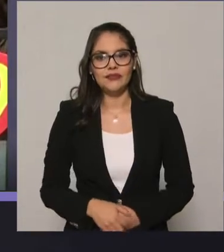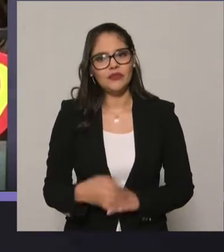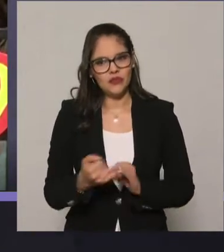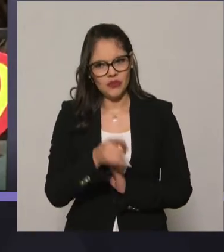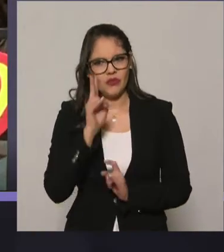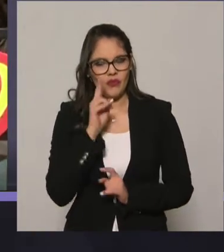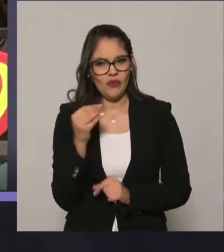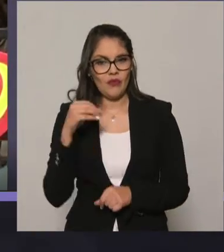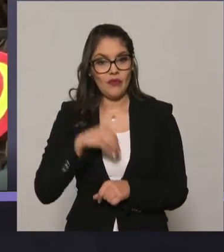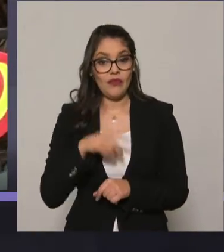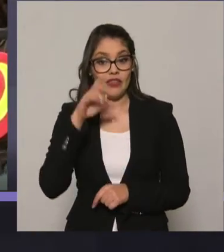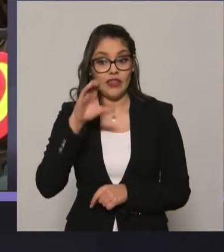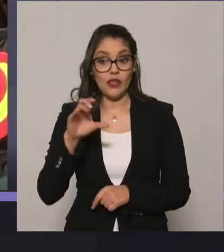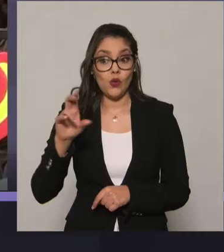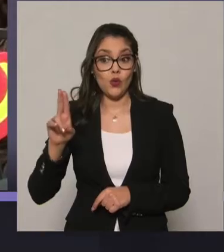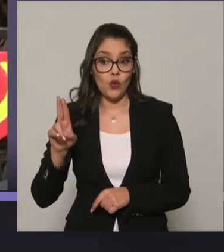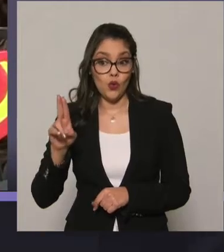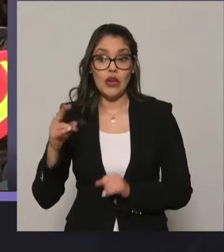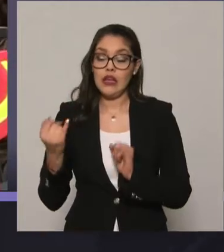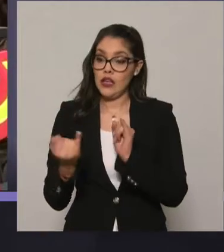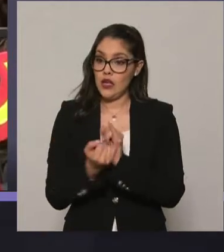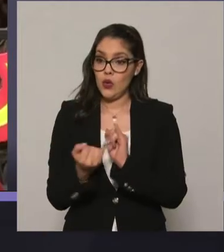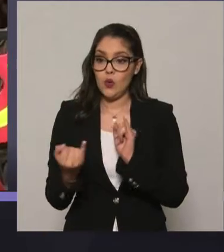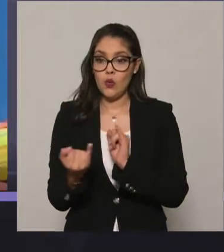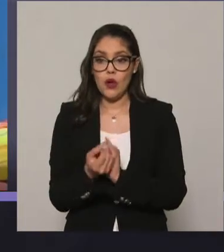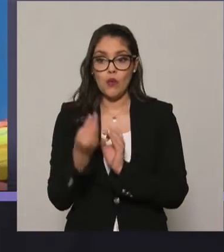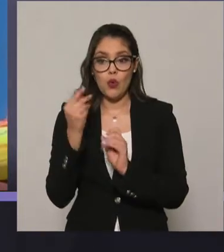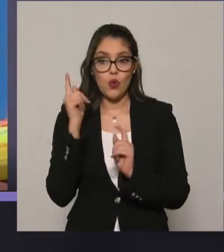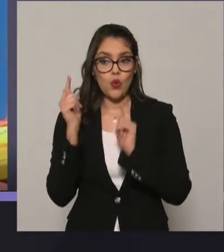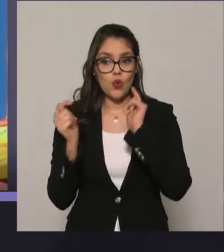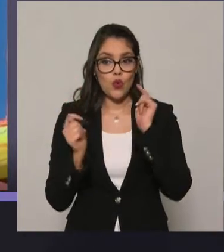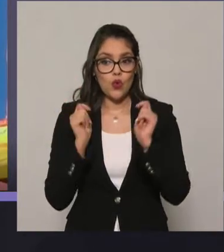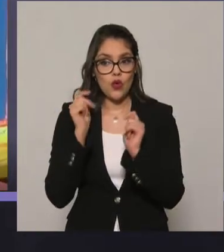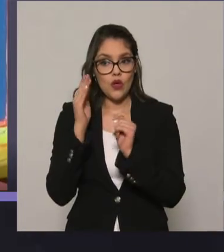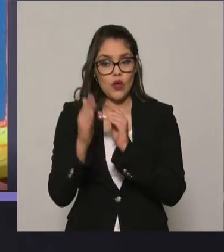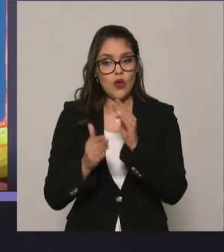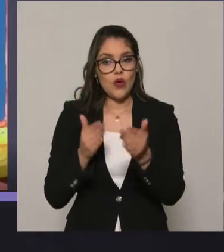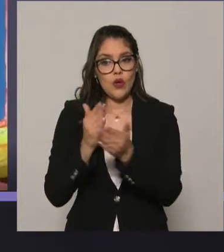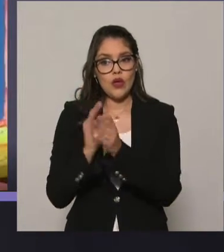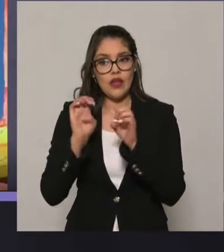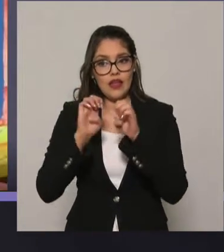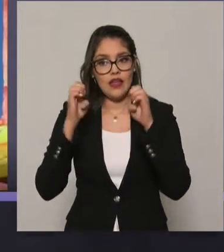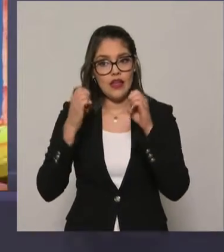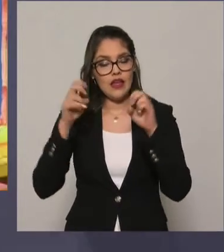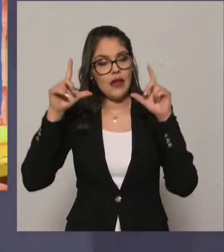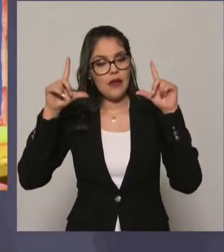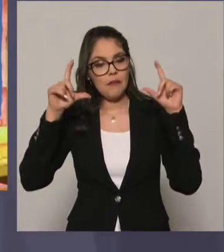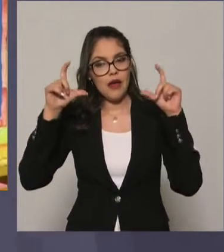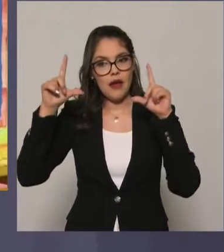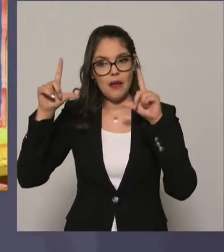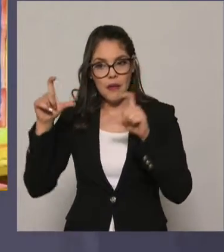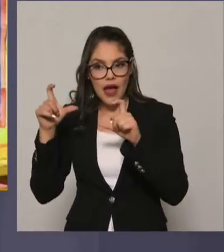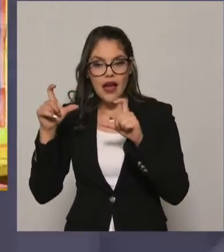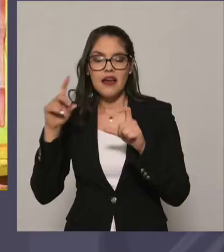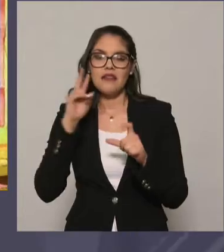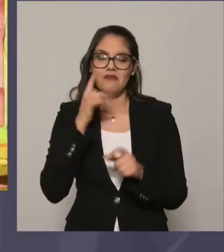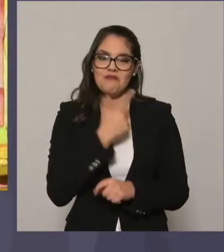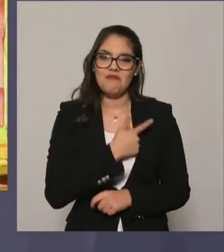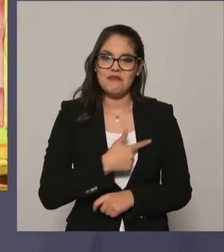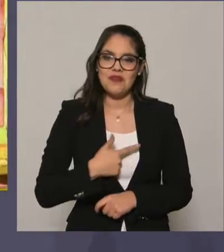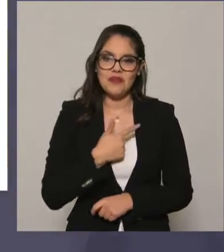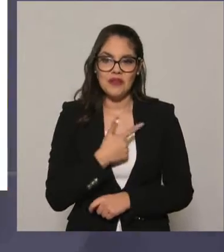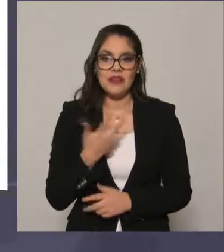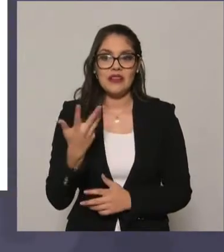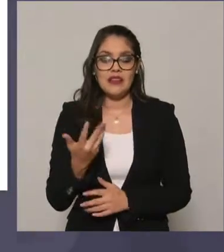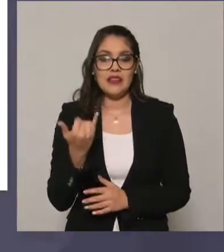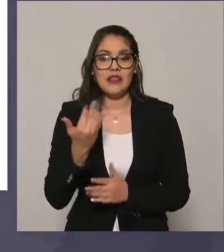por supuesto, Ciudad Universitaria, que muchos turistas nacionales llegan al estadio a tomarse la foto, o a la rectoría también a tomarse la foto.